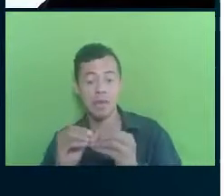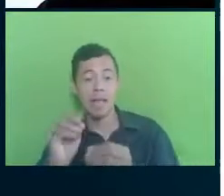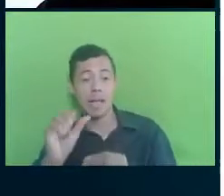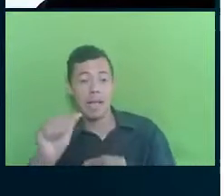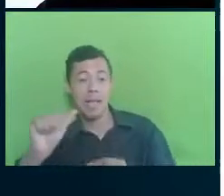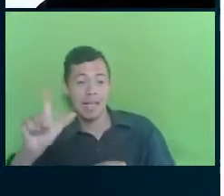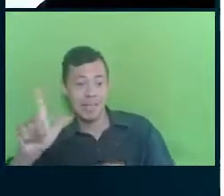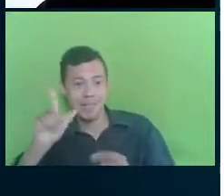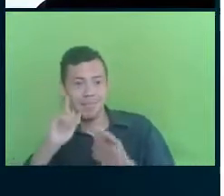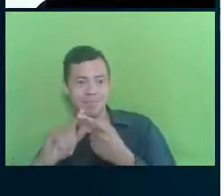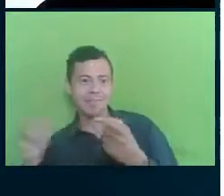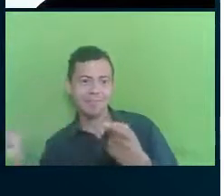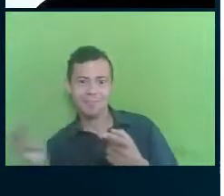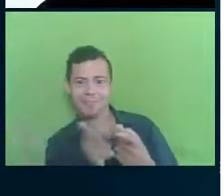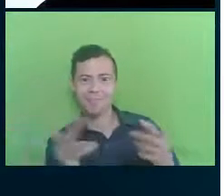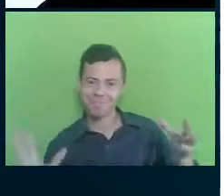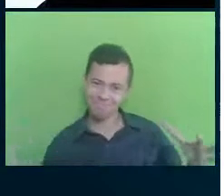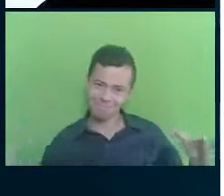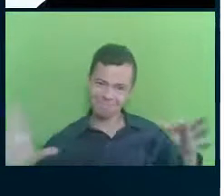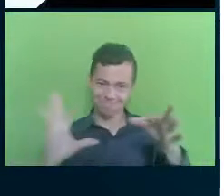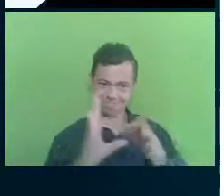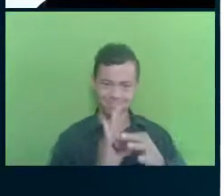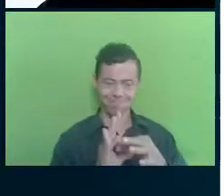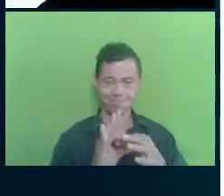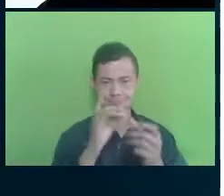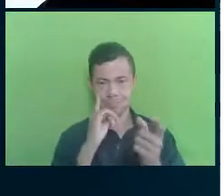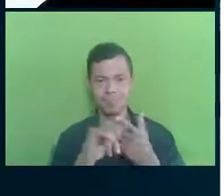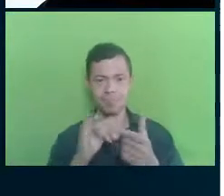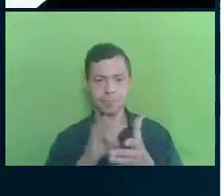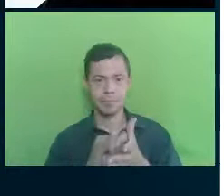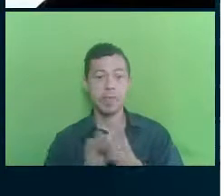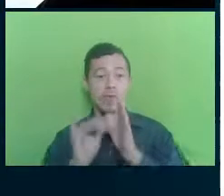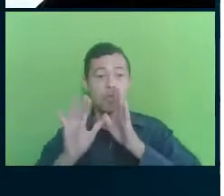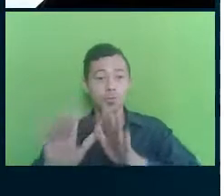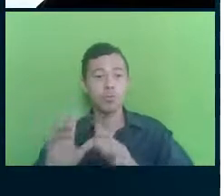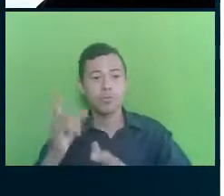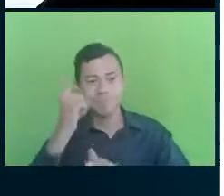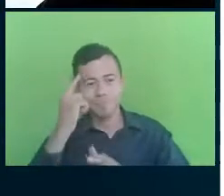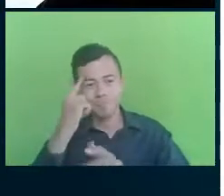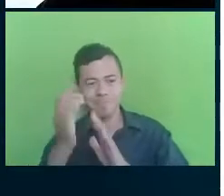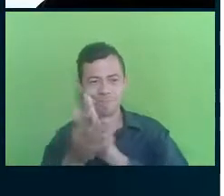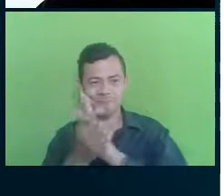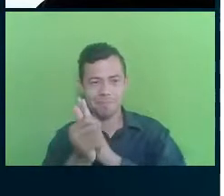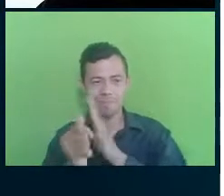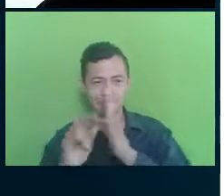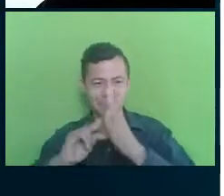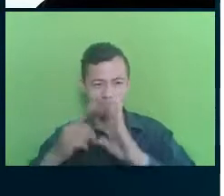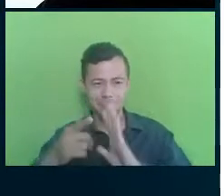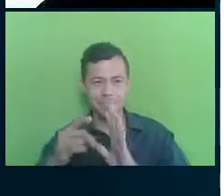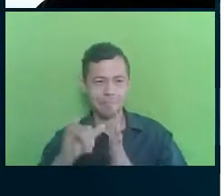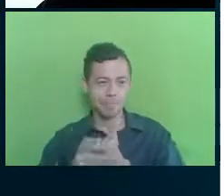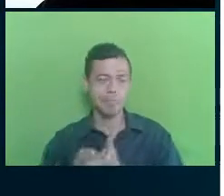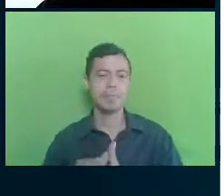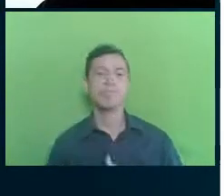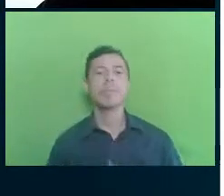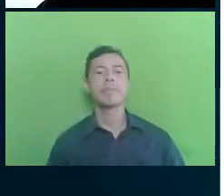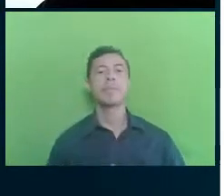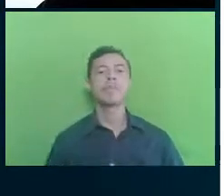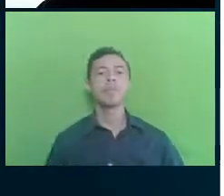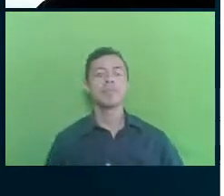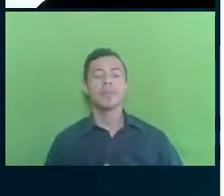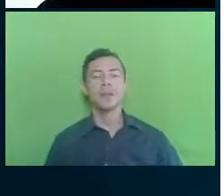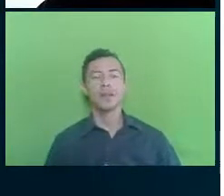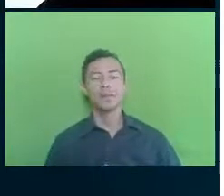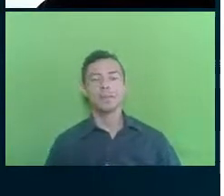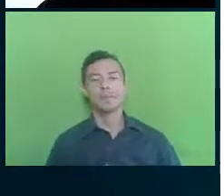complejidad baja y una complejidad alta cuando comenzamos a hablar de inteligencia artificial. Cuando comenzamos a ver también a